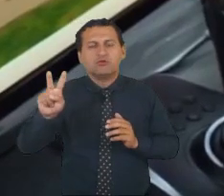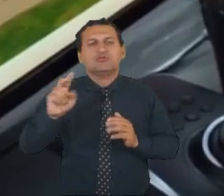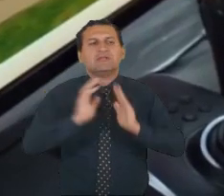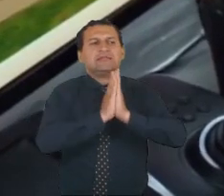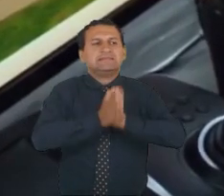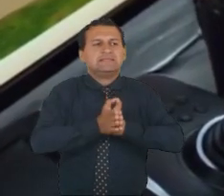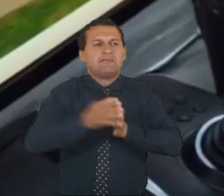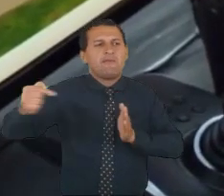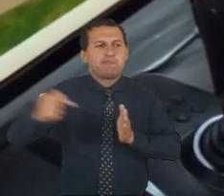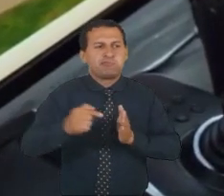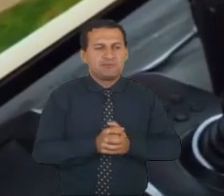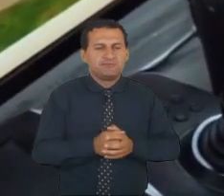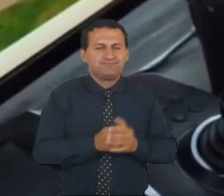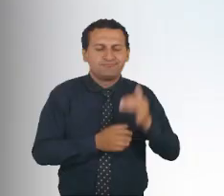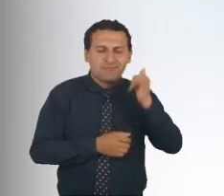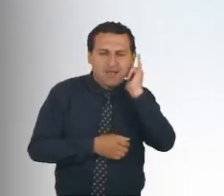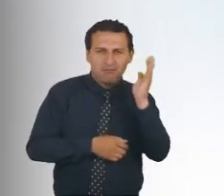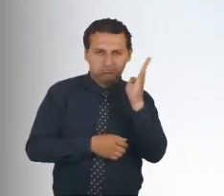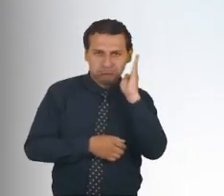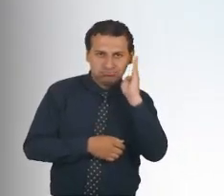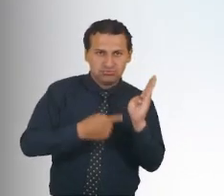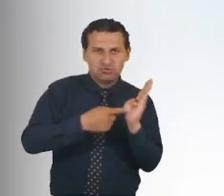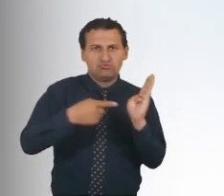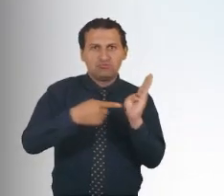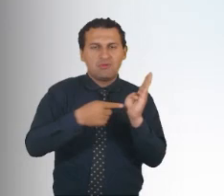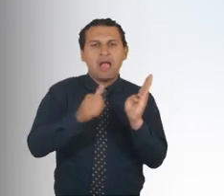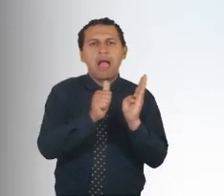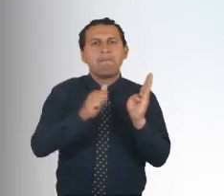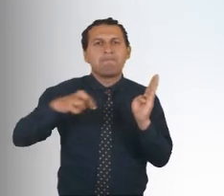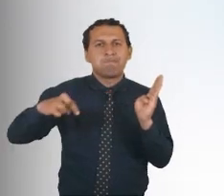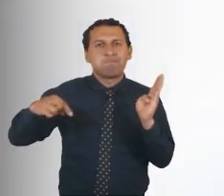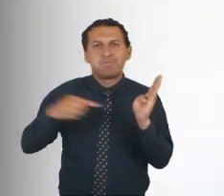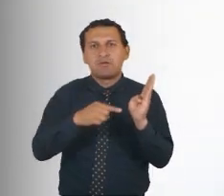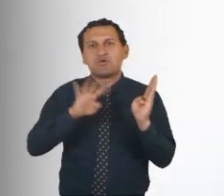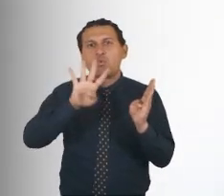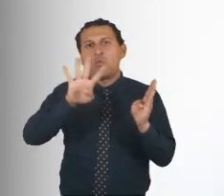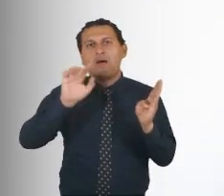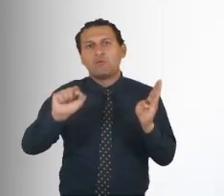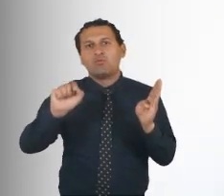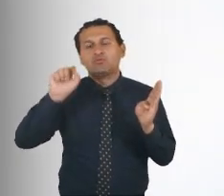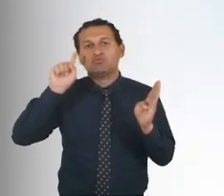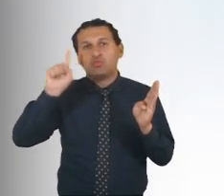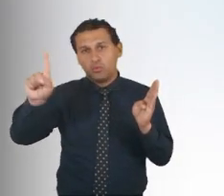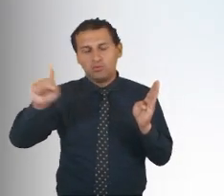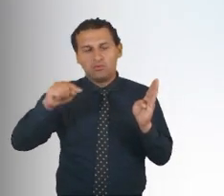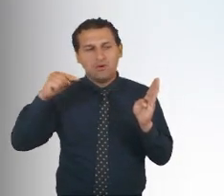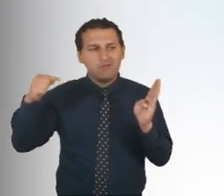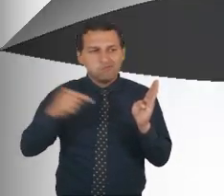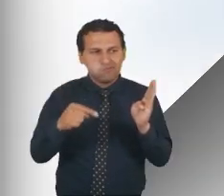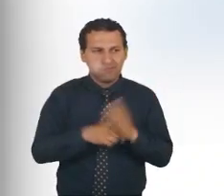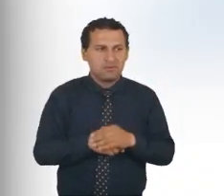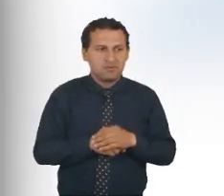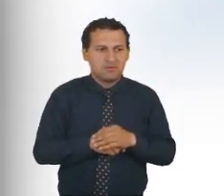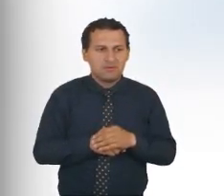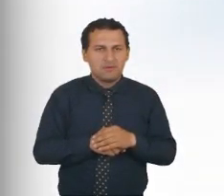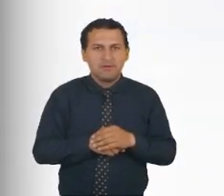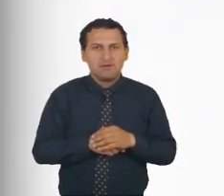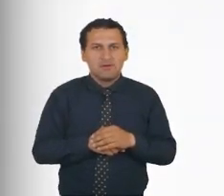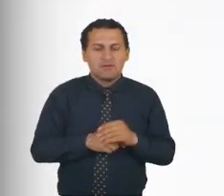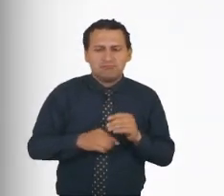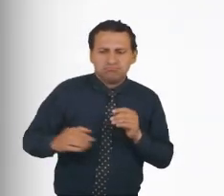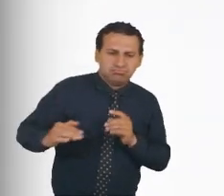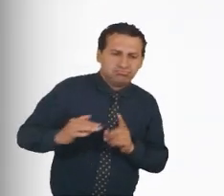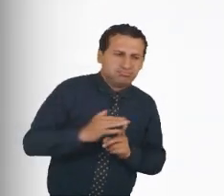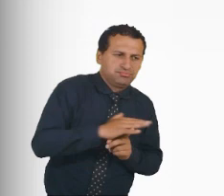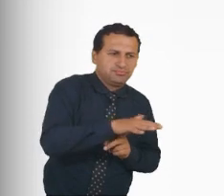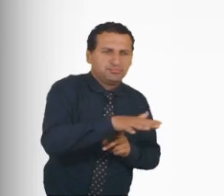vez interactuar con dicha zona. La tercera es servicios. Desde diciembre de 2022 actualizamos la nueva versión